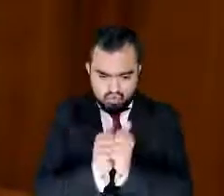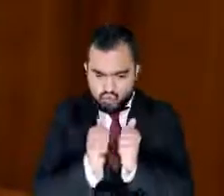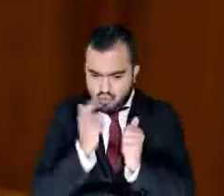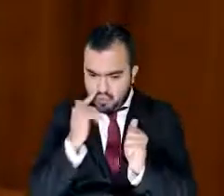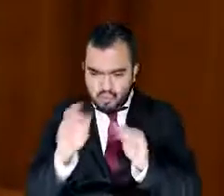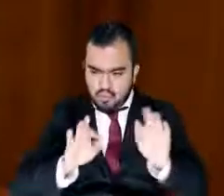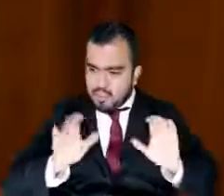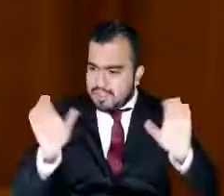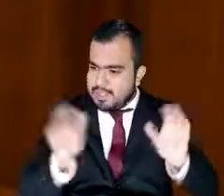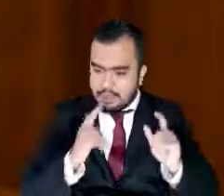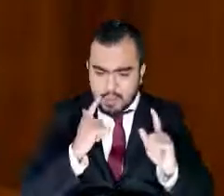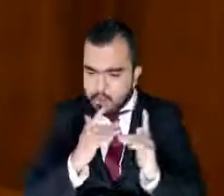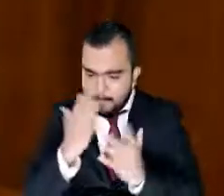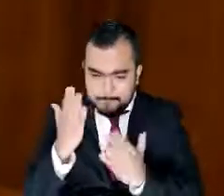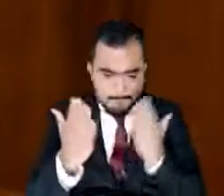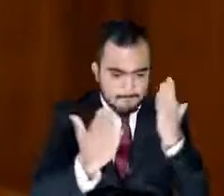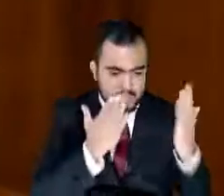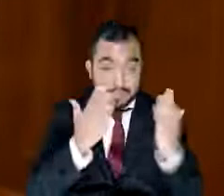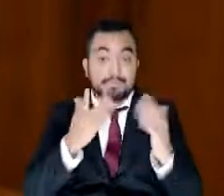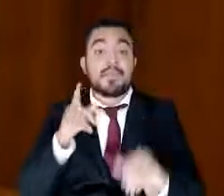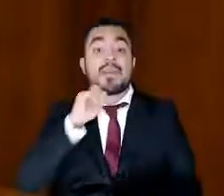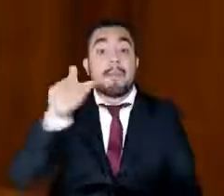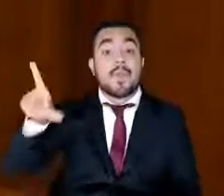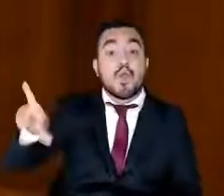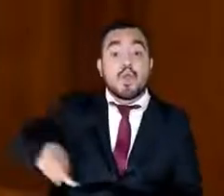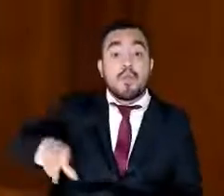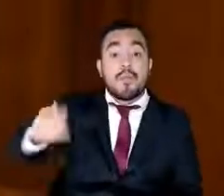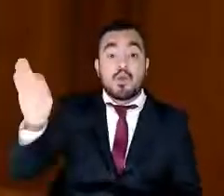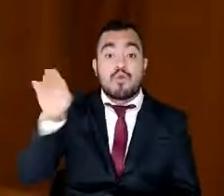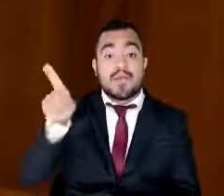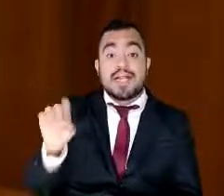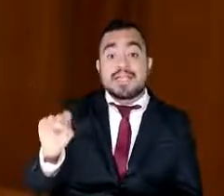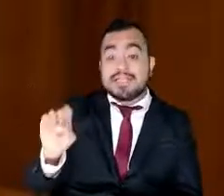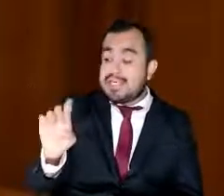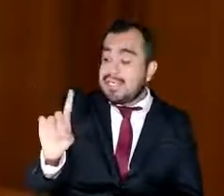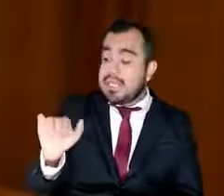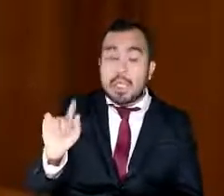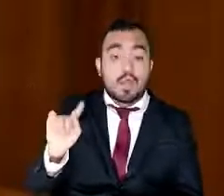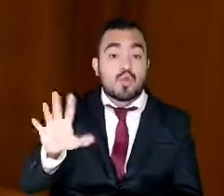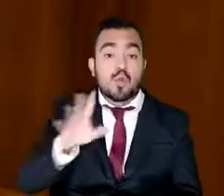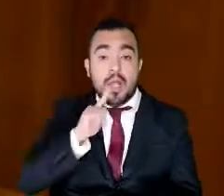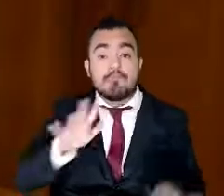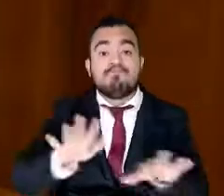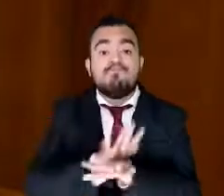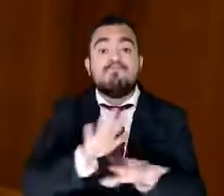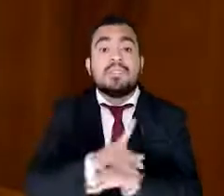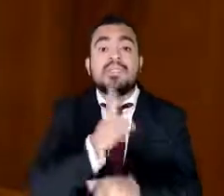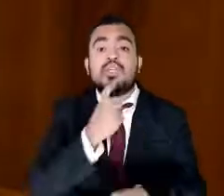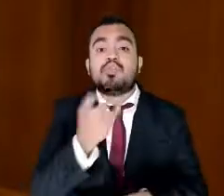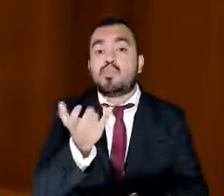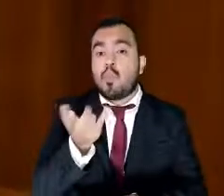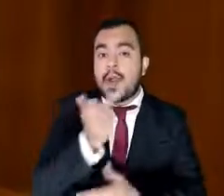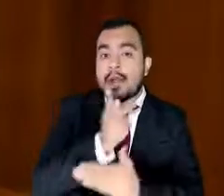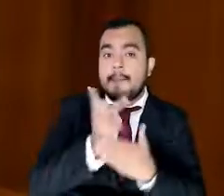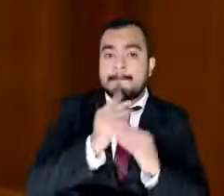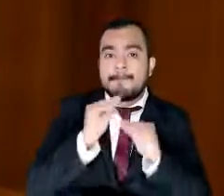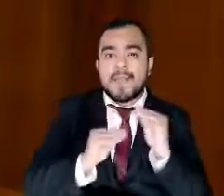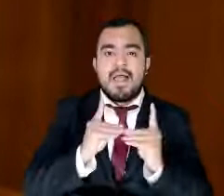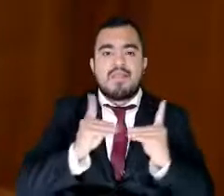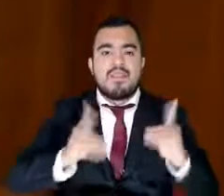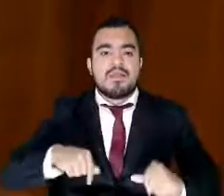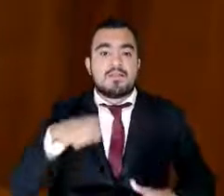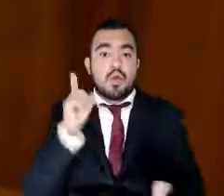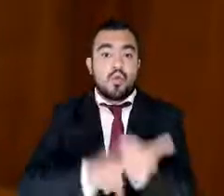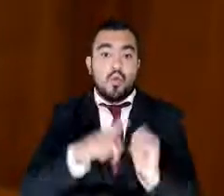Y también haciendo un comparativo, el gobierno federal a través de la SEDATU actualiza cerca de 150 planes de desarrollo urbano en